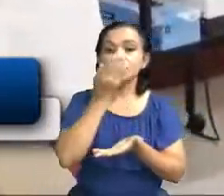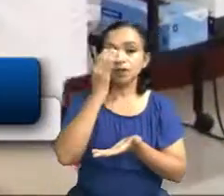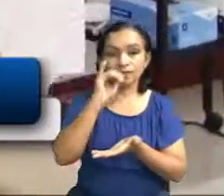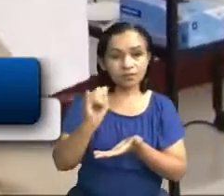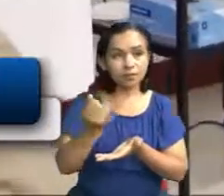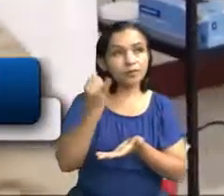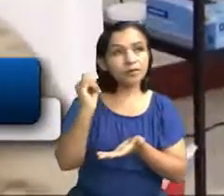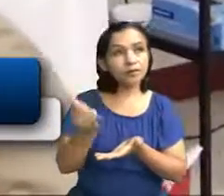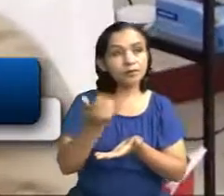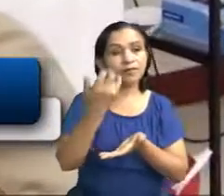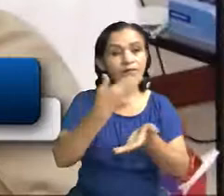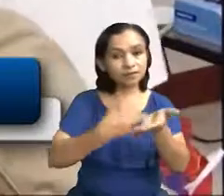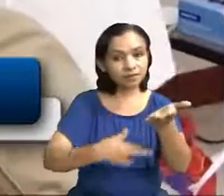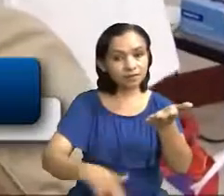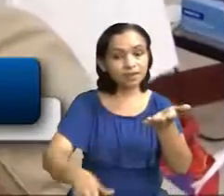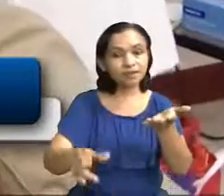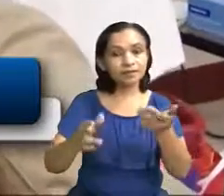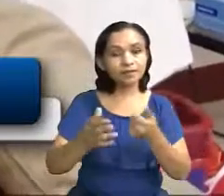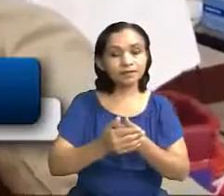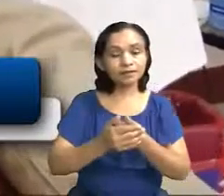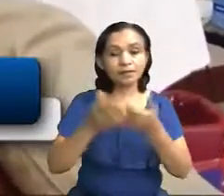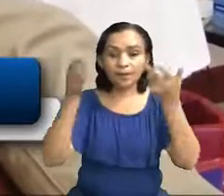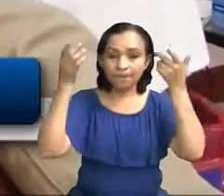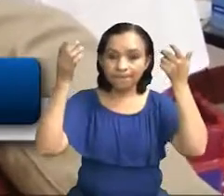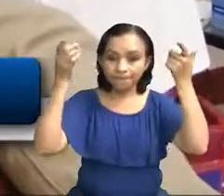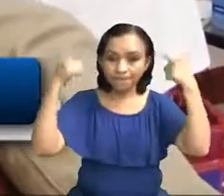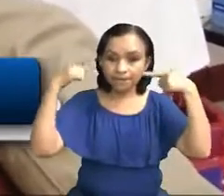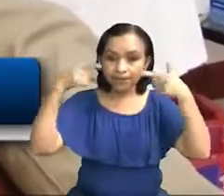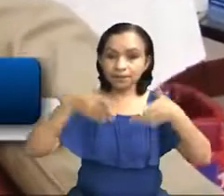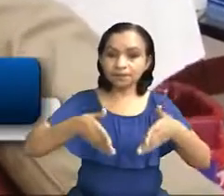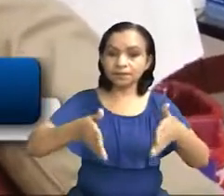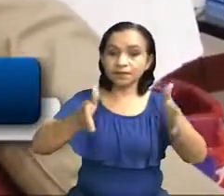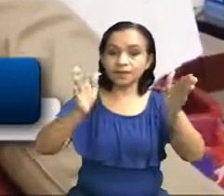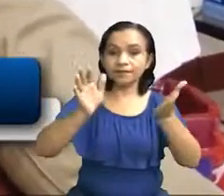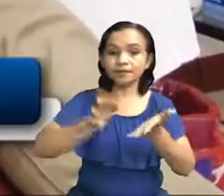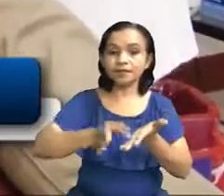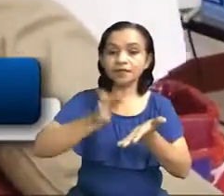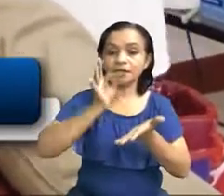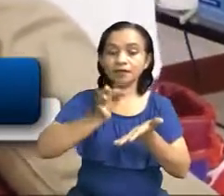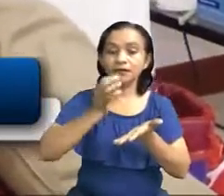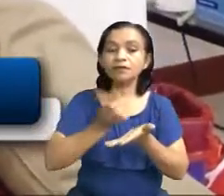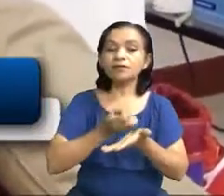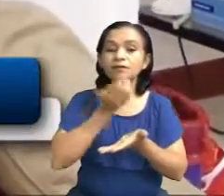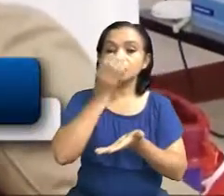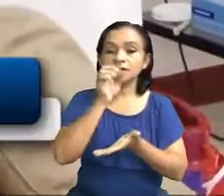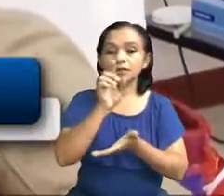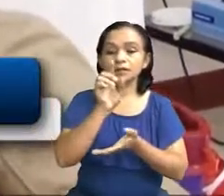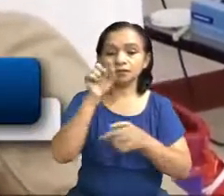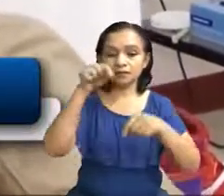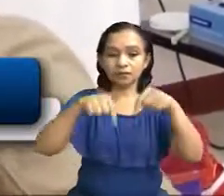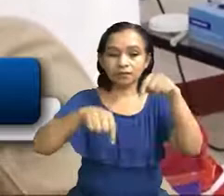jueves colectando sangre, que es en la carretera Masaya, en el Café Las Flores de la carretera Masaya, en kilómetro 13.